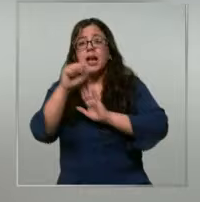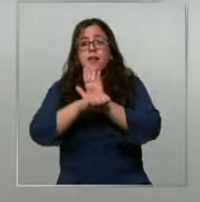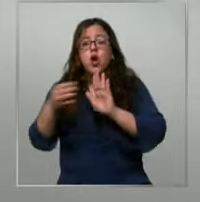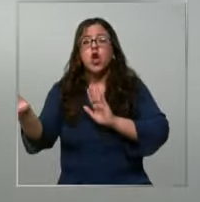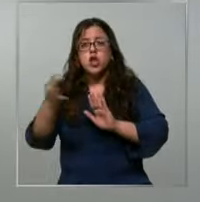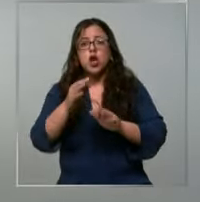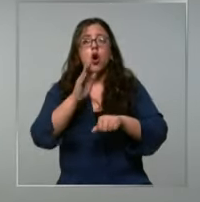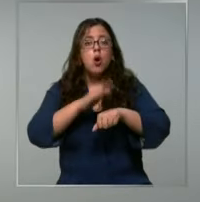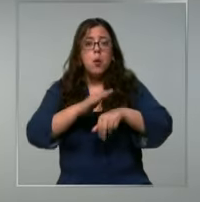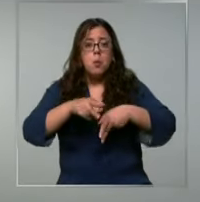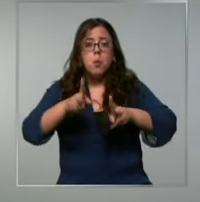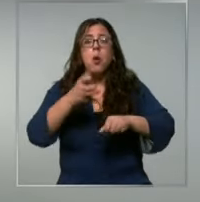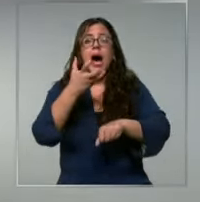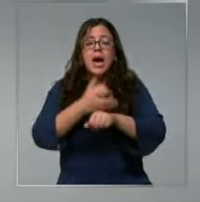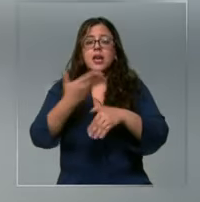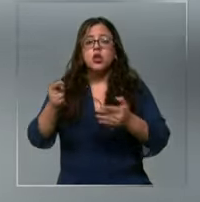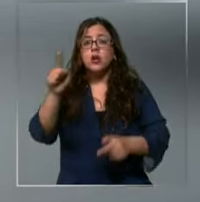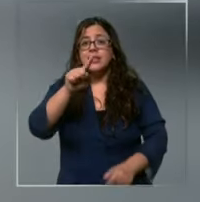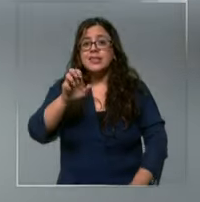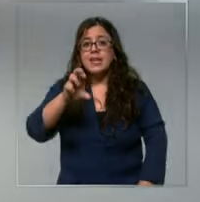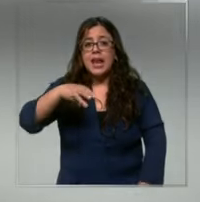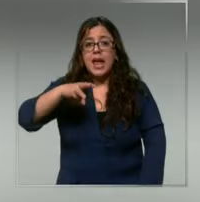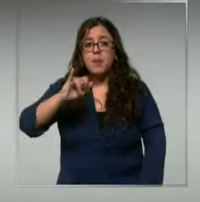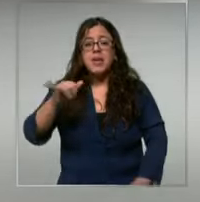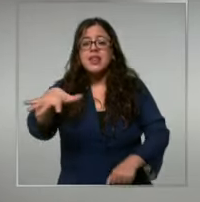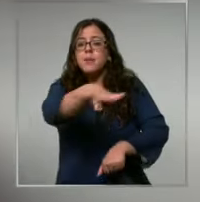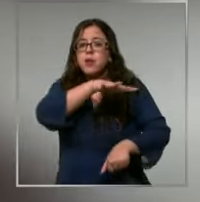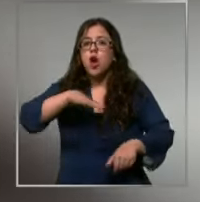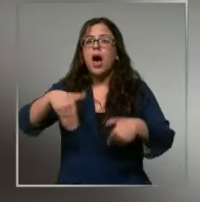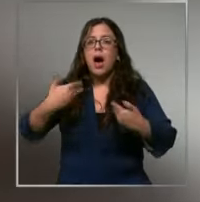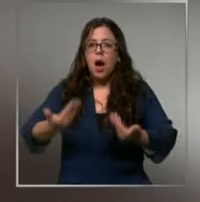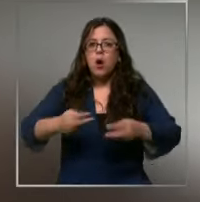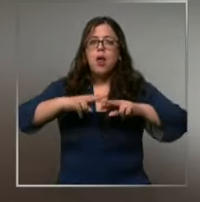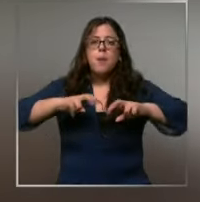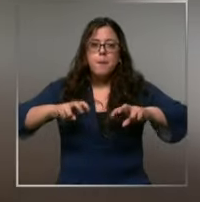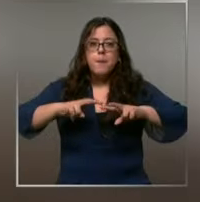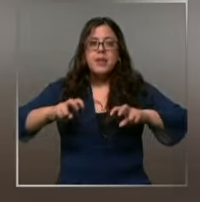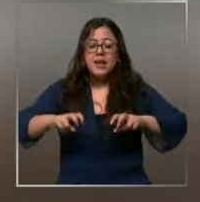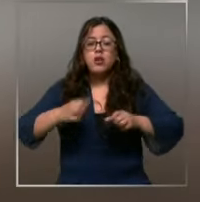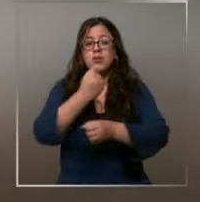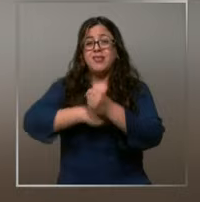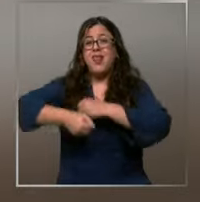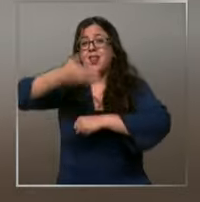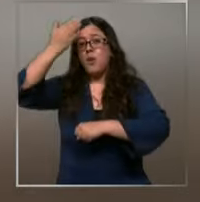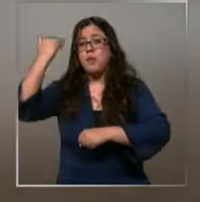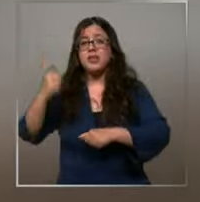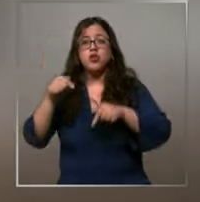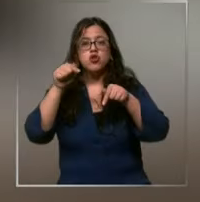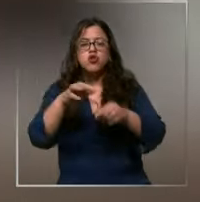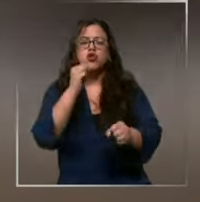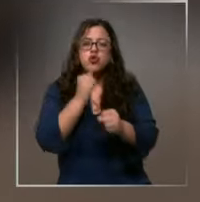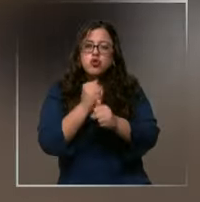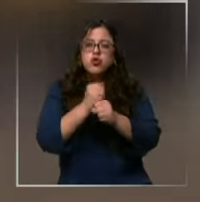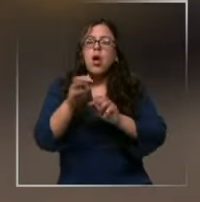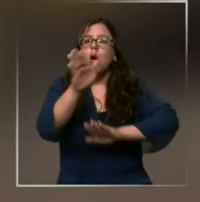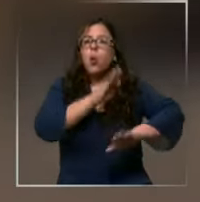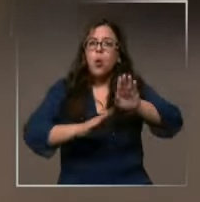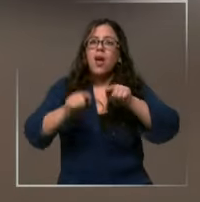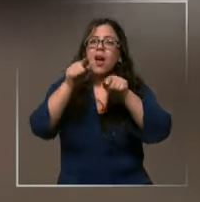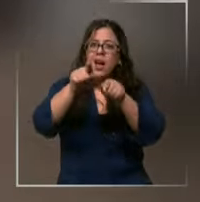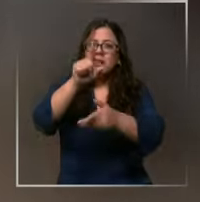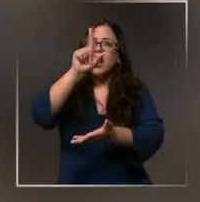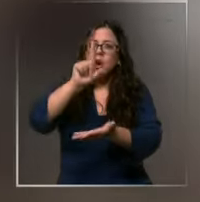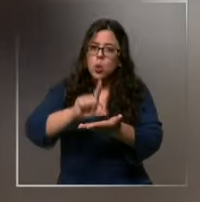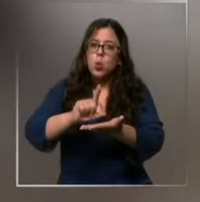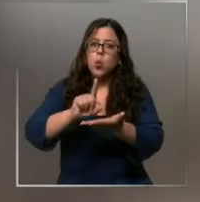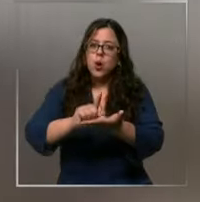los permisos, por lo que la Seremi de Medio Ambiente ya se encuentra investigando. Desde el año pasado se está trabajando para proteger este